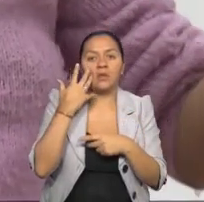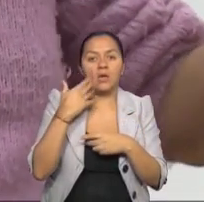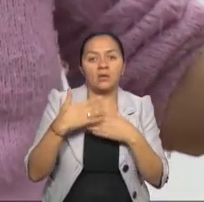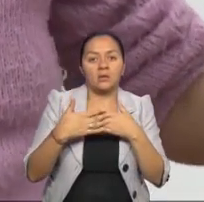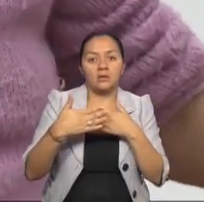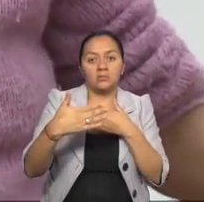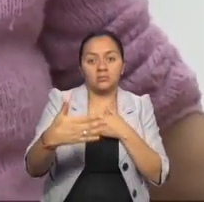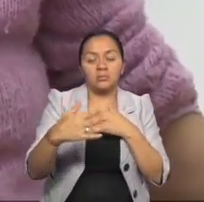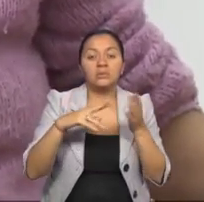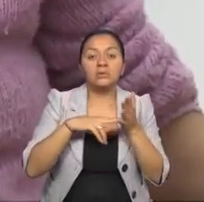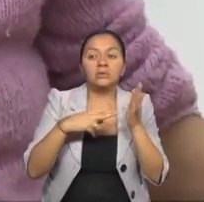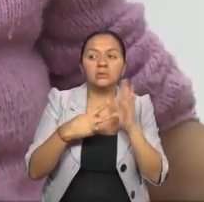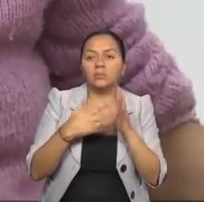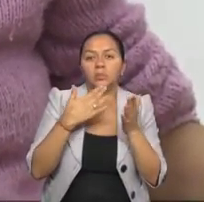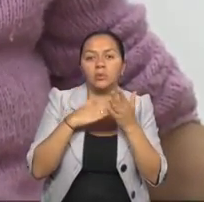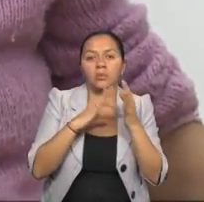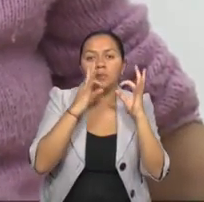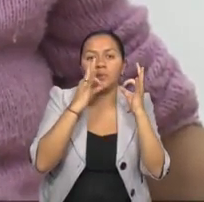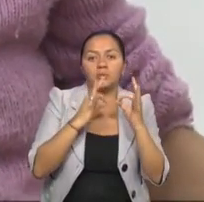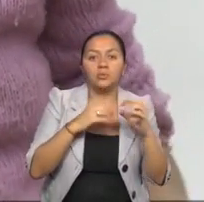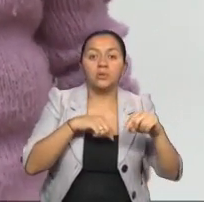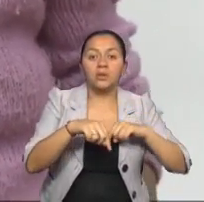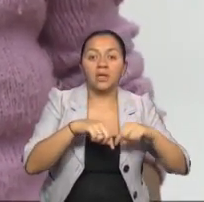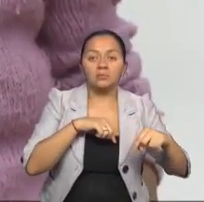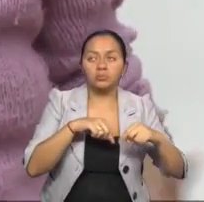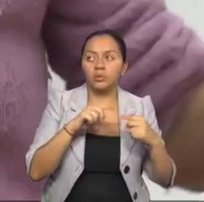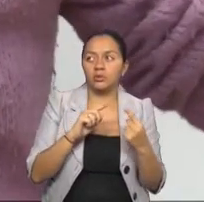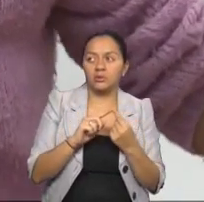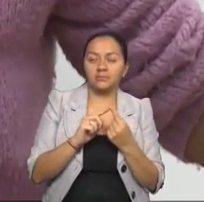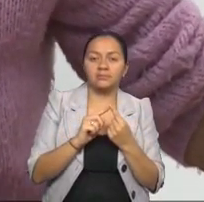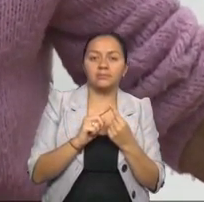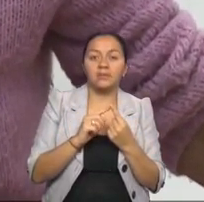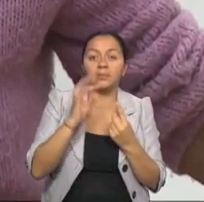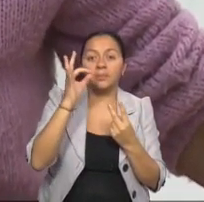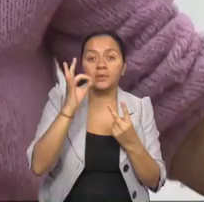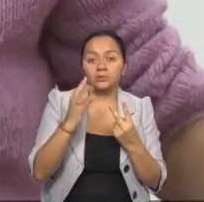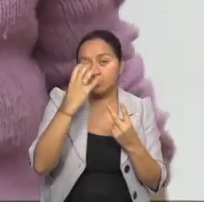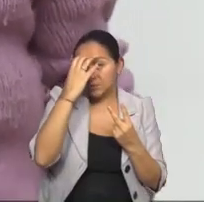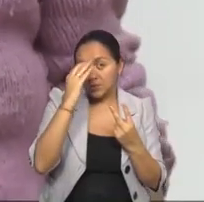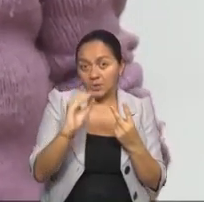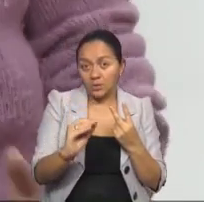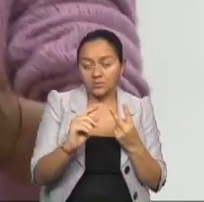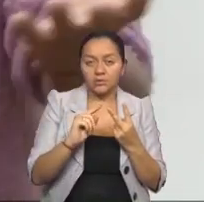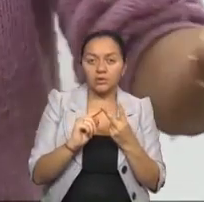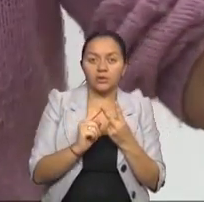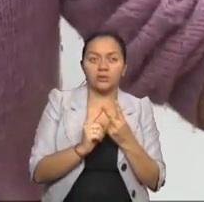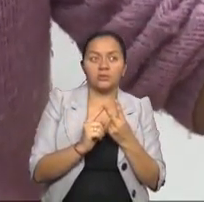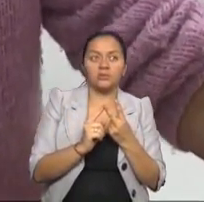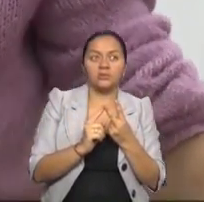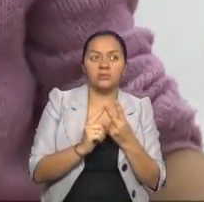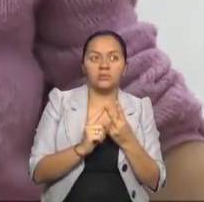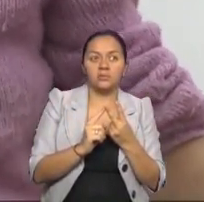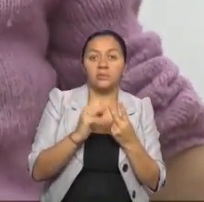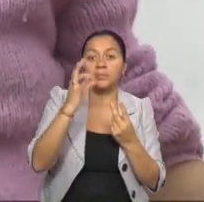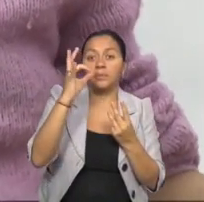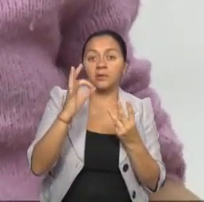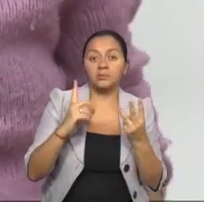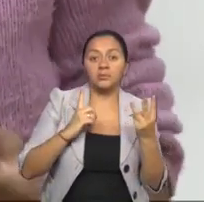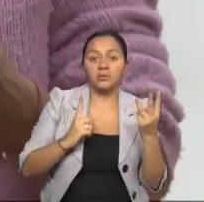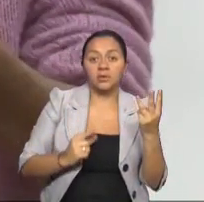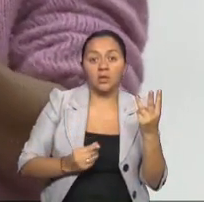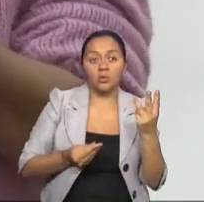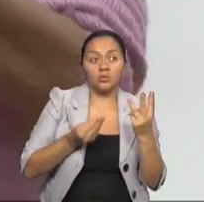no es el presupuesto para transporte es el presupuesto para educación es el presupuesto para salud